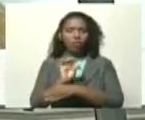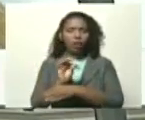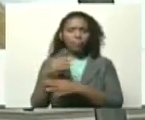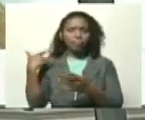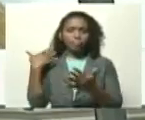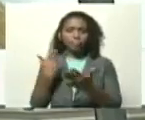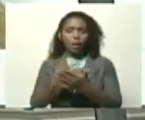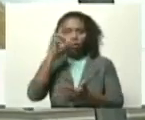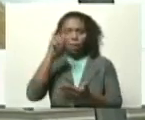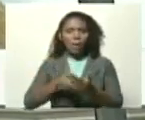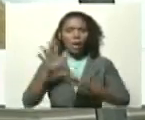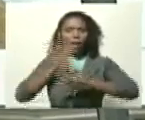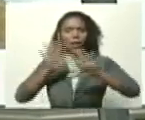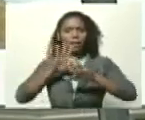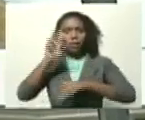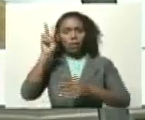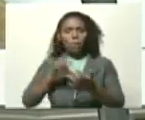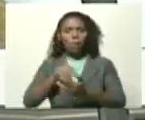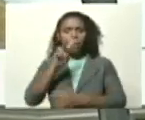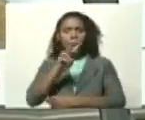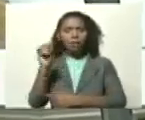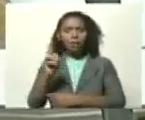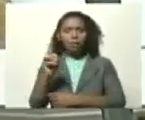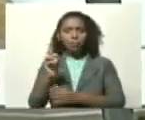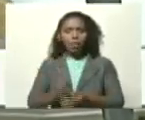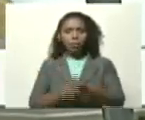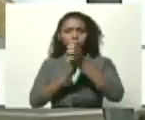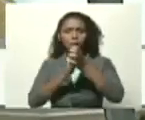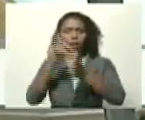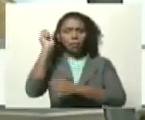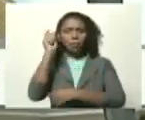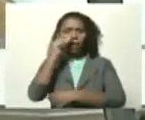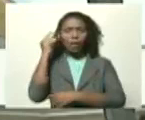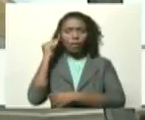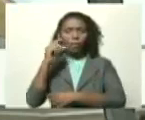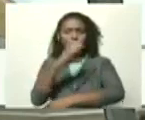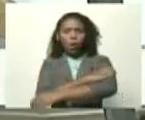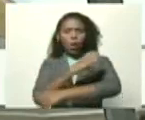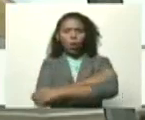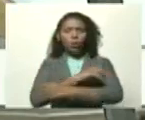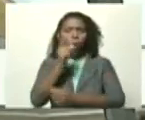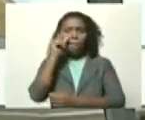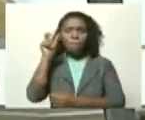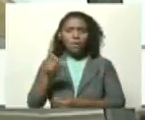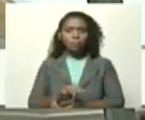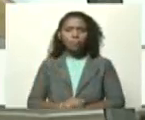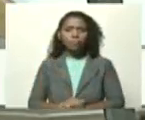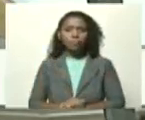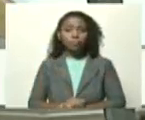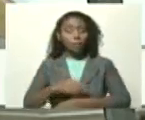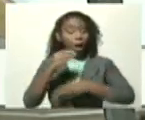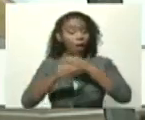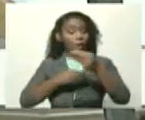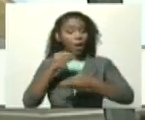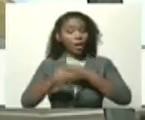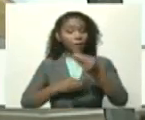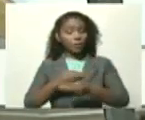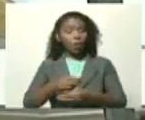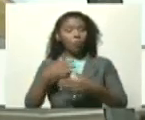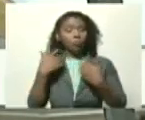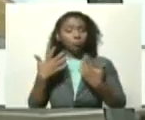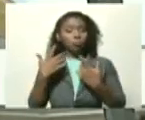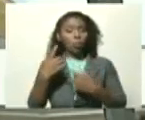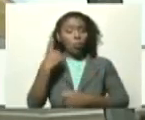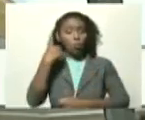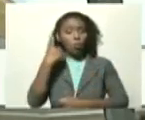año 2015 al 2020, encabezada por el diputado de oposición José Brito, ha realizado una